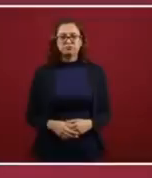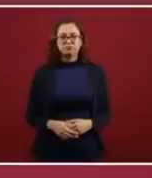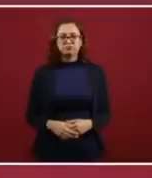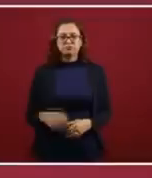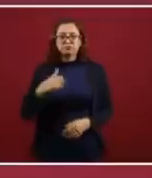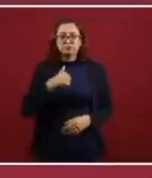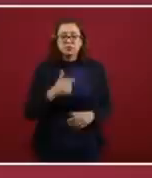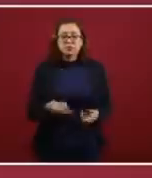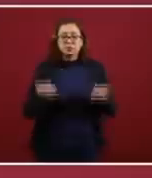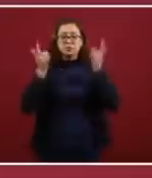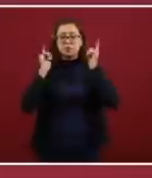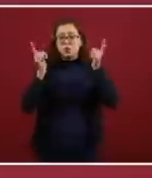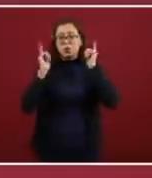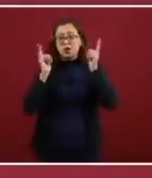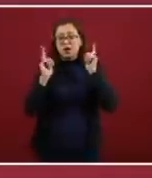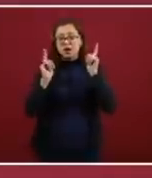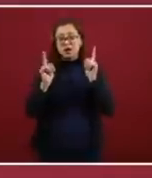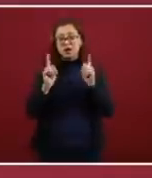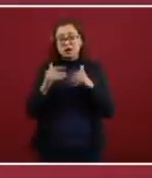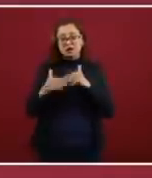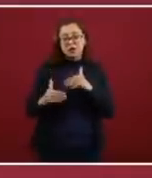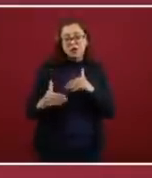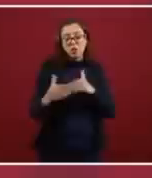espero que cuando se cumpla un año